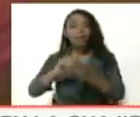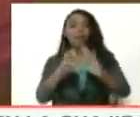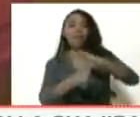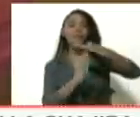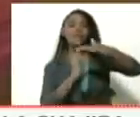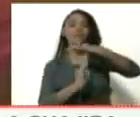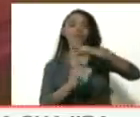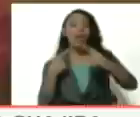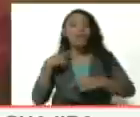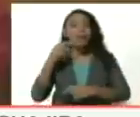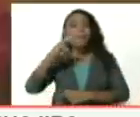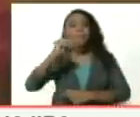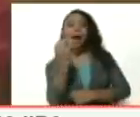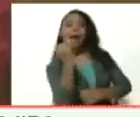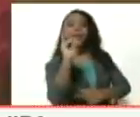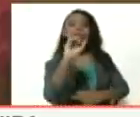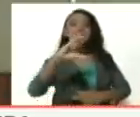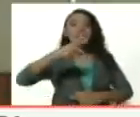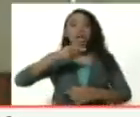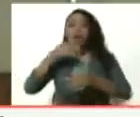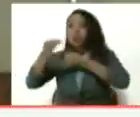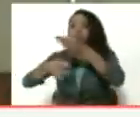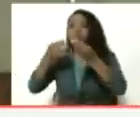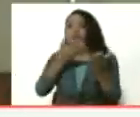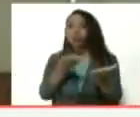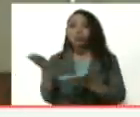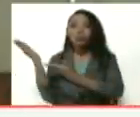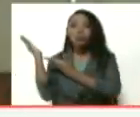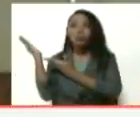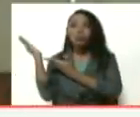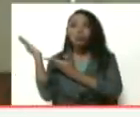Mariche. Escuchemos parte de su declaración.